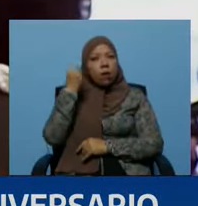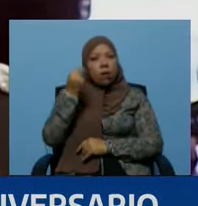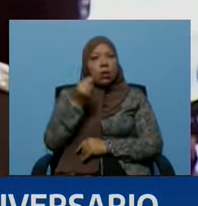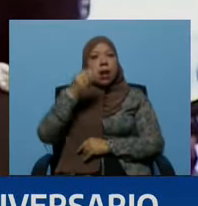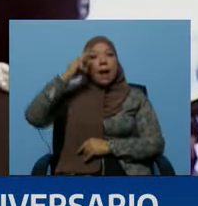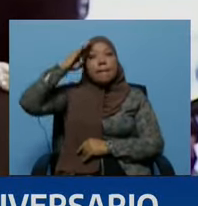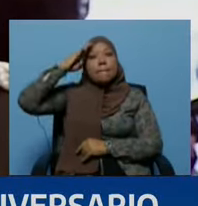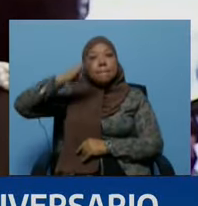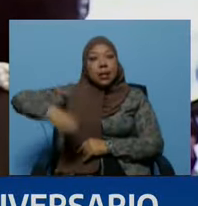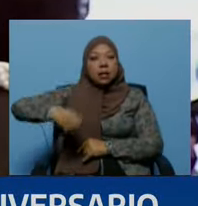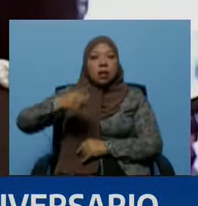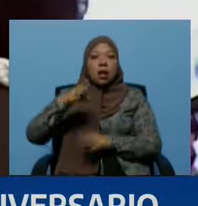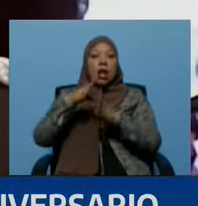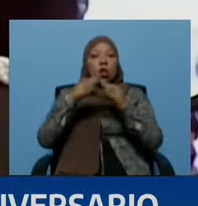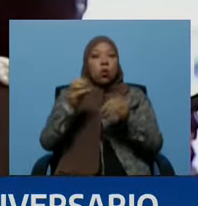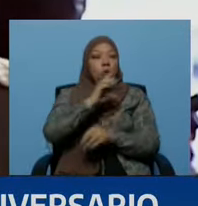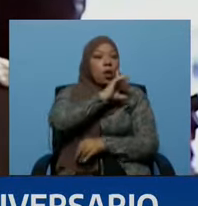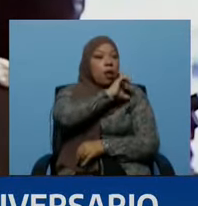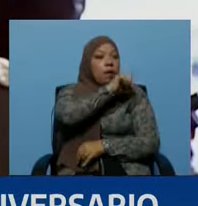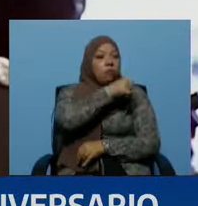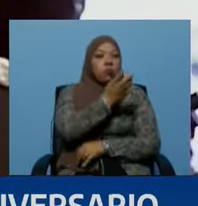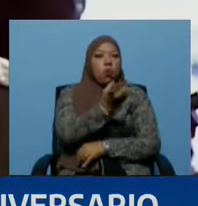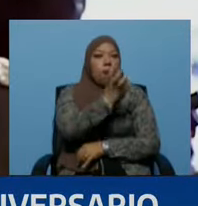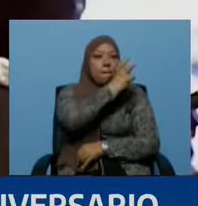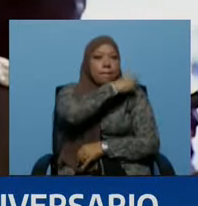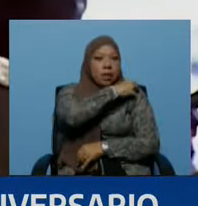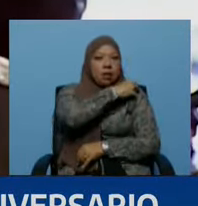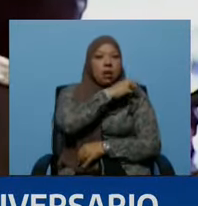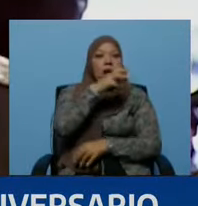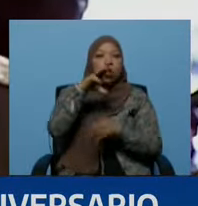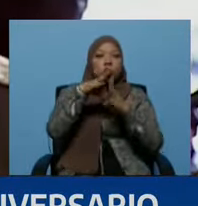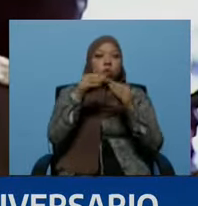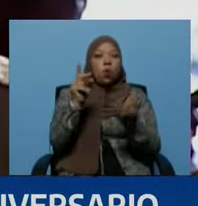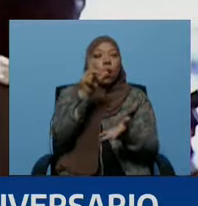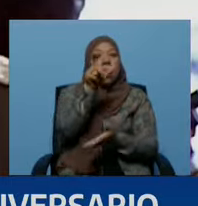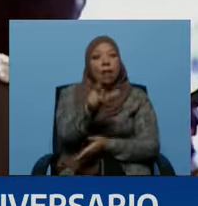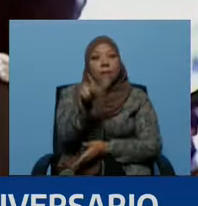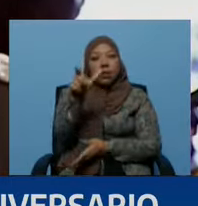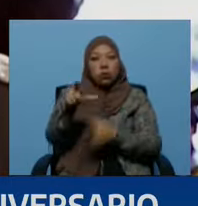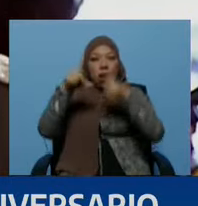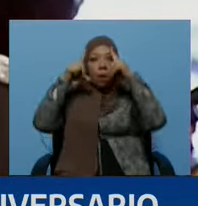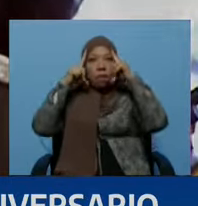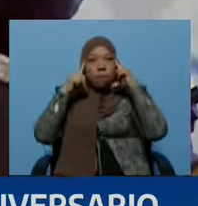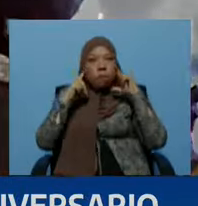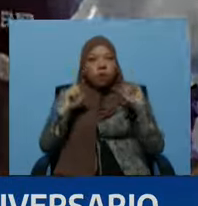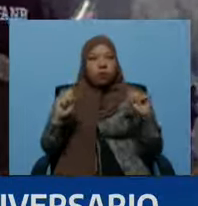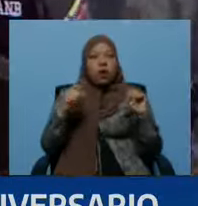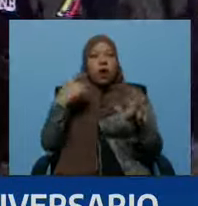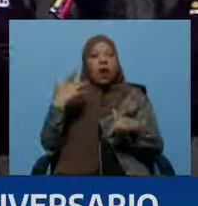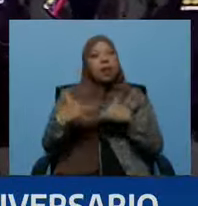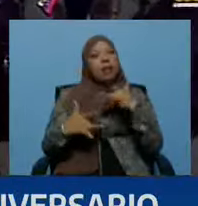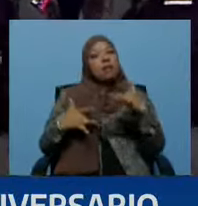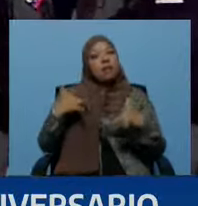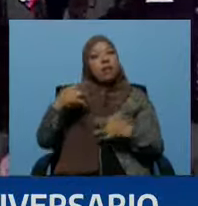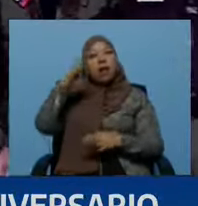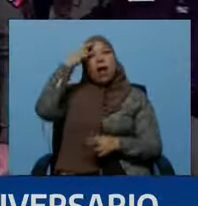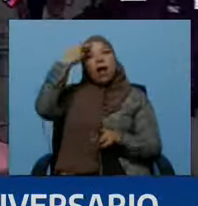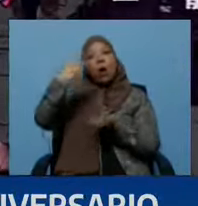almirantes, personal profesional presente en este magnífico